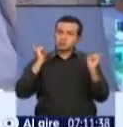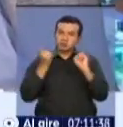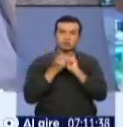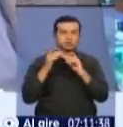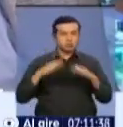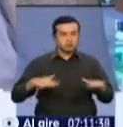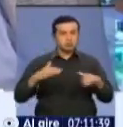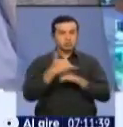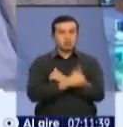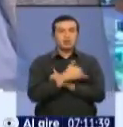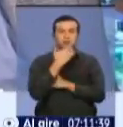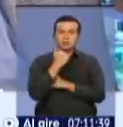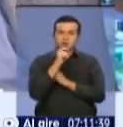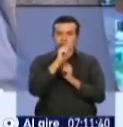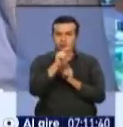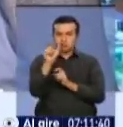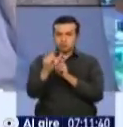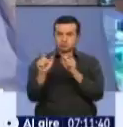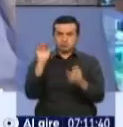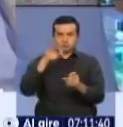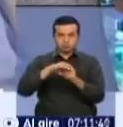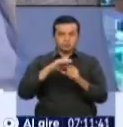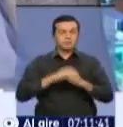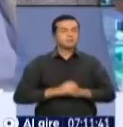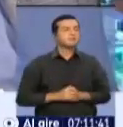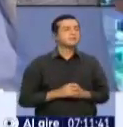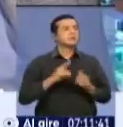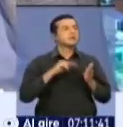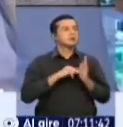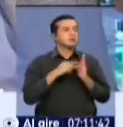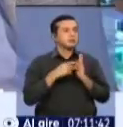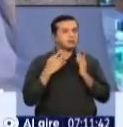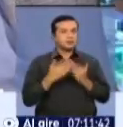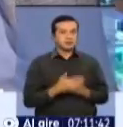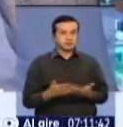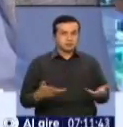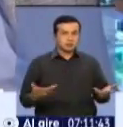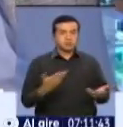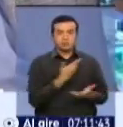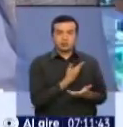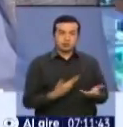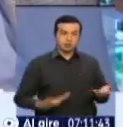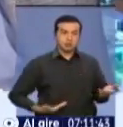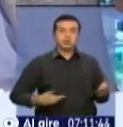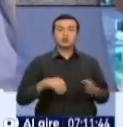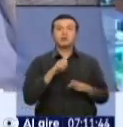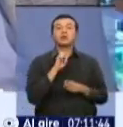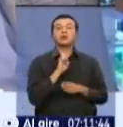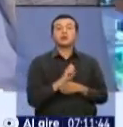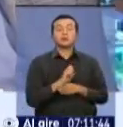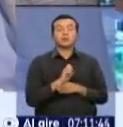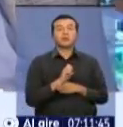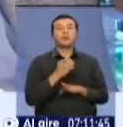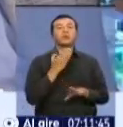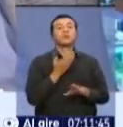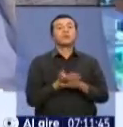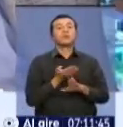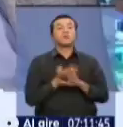república, y la mejor vía es la consulta popular. Pero en ese sentido, ¿significaría entonces que el presidente de la República no estaría